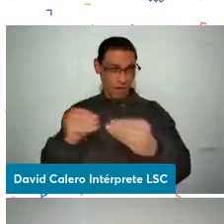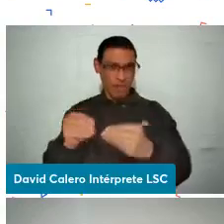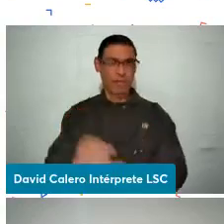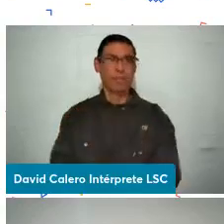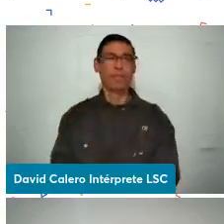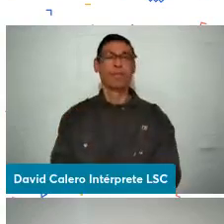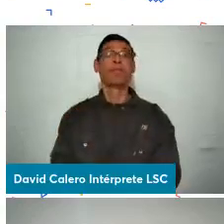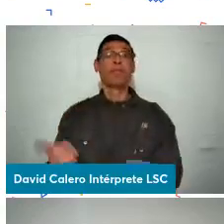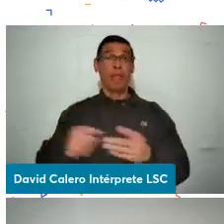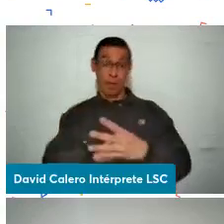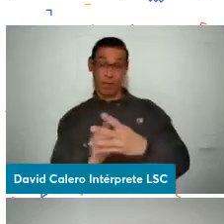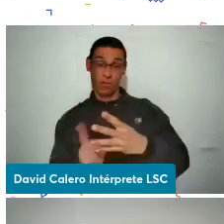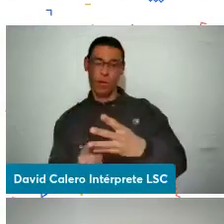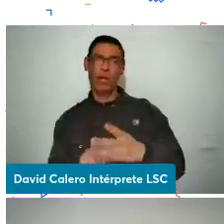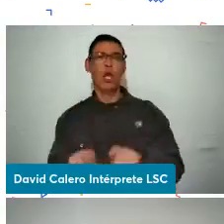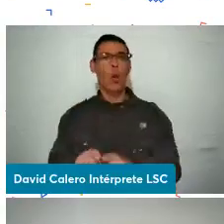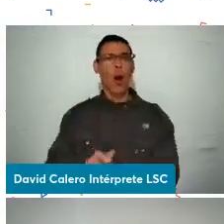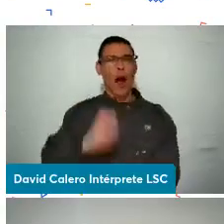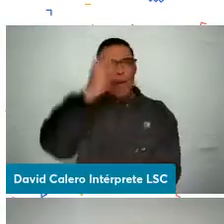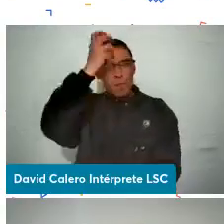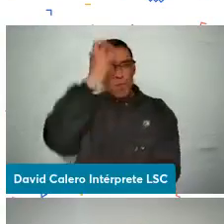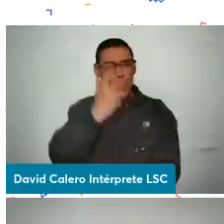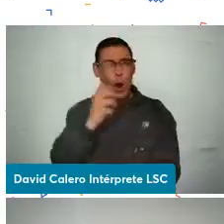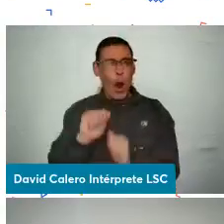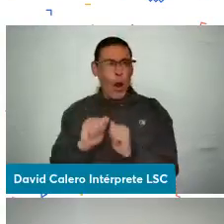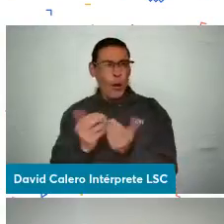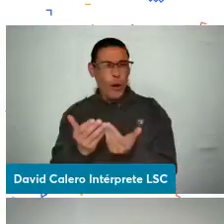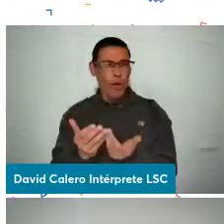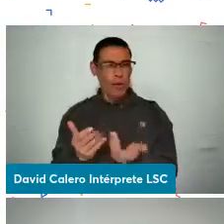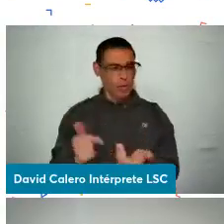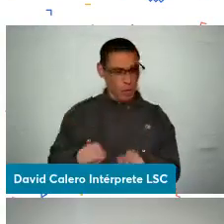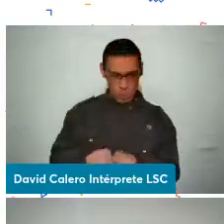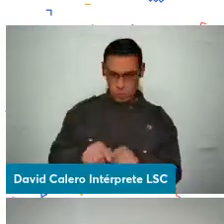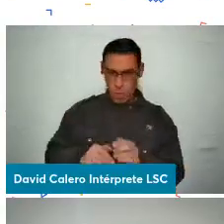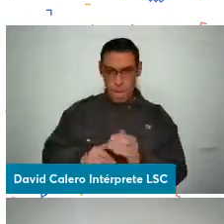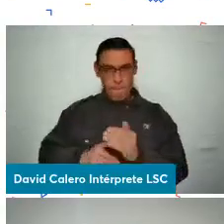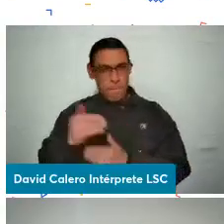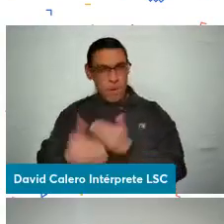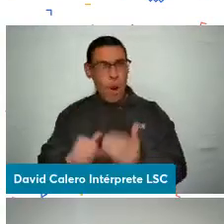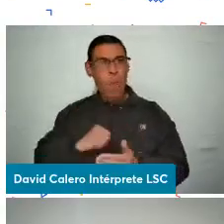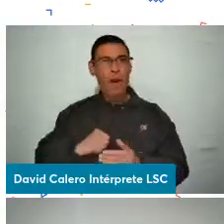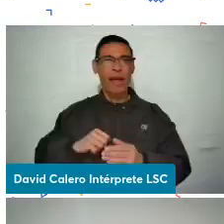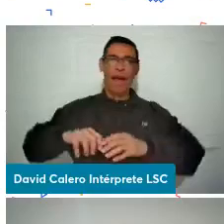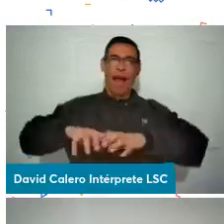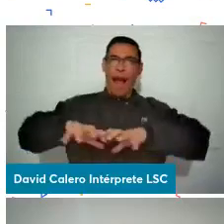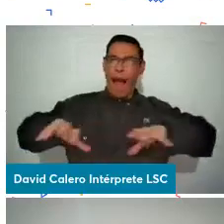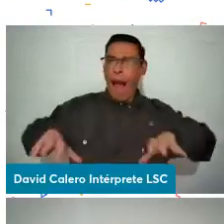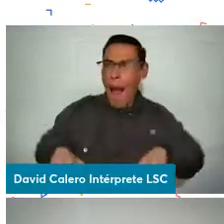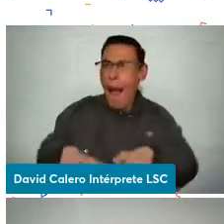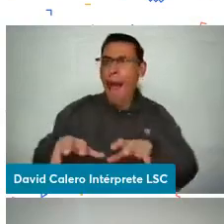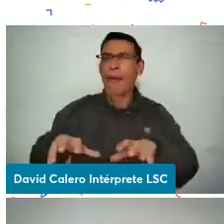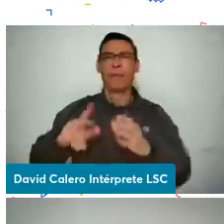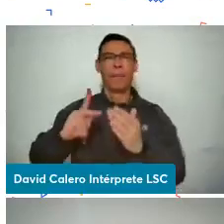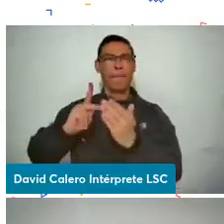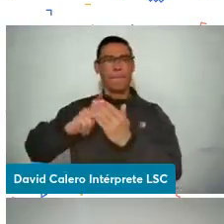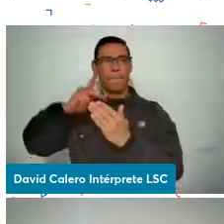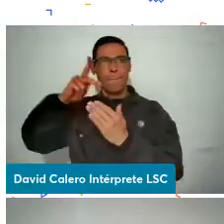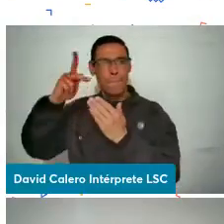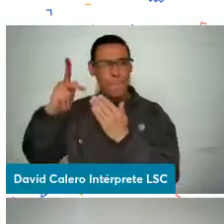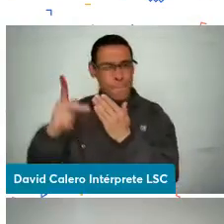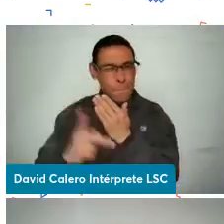pues, es un proceso con actividades, con proyectos, con muchas...